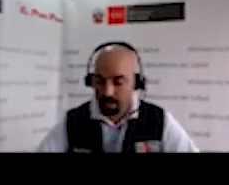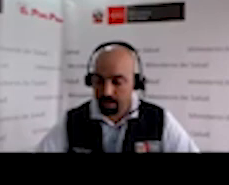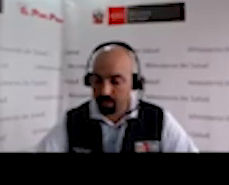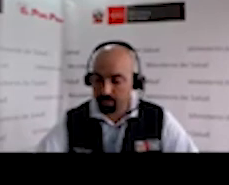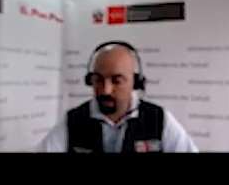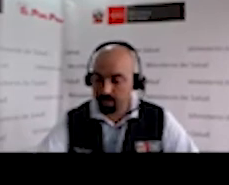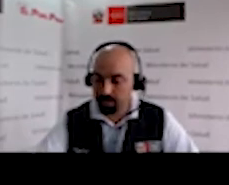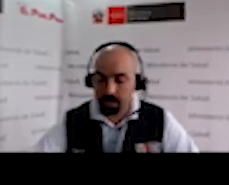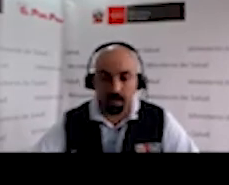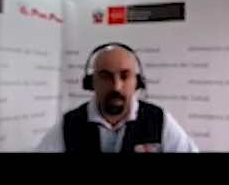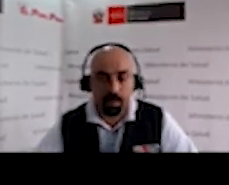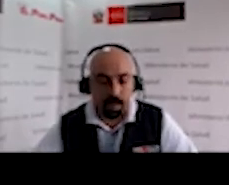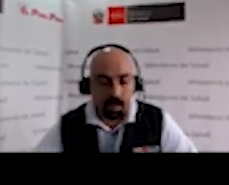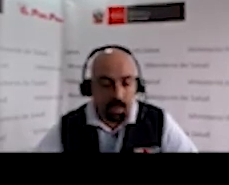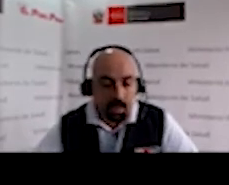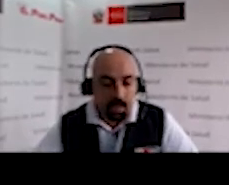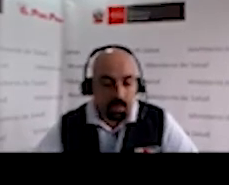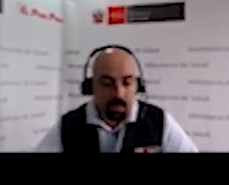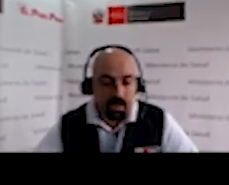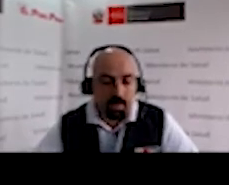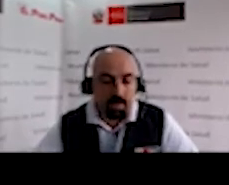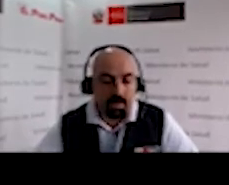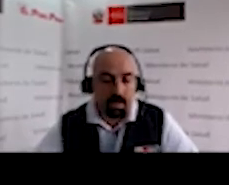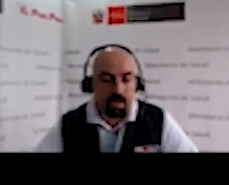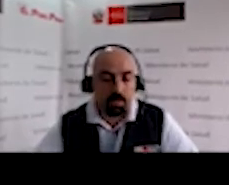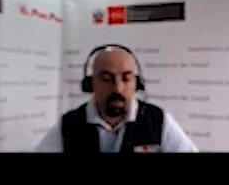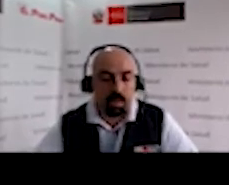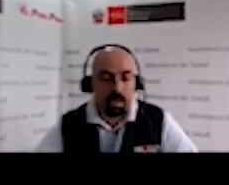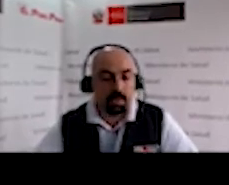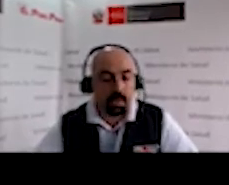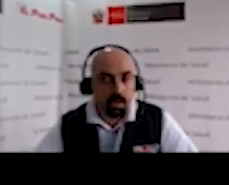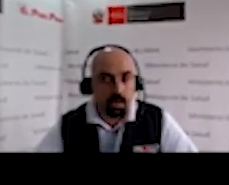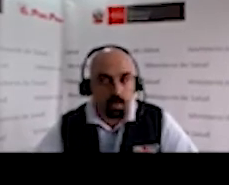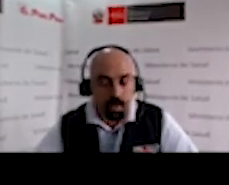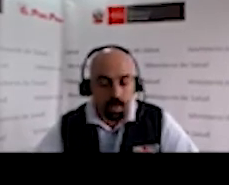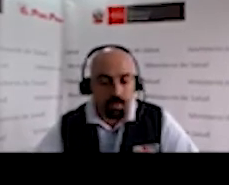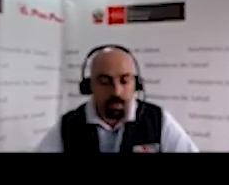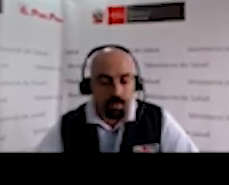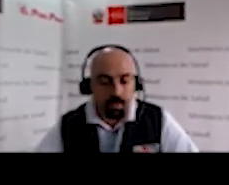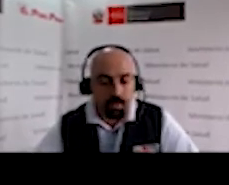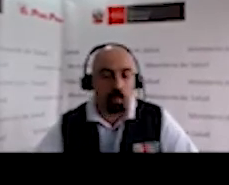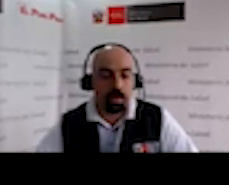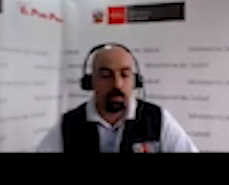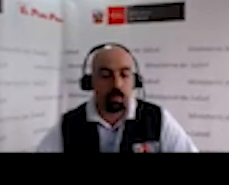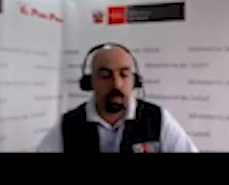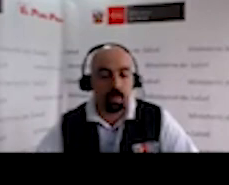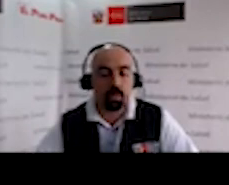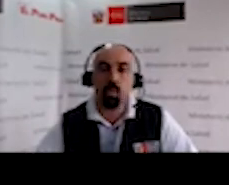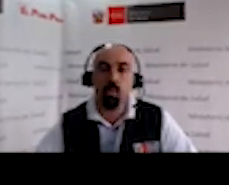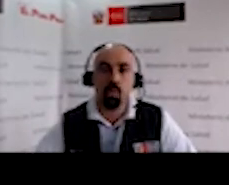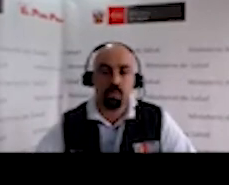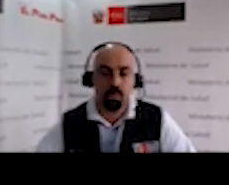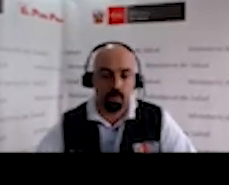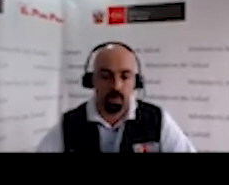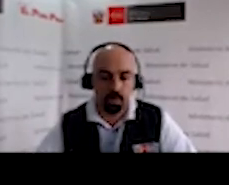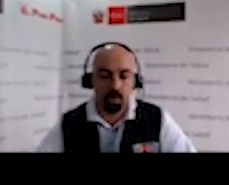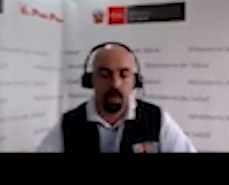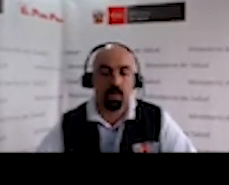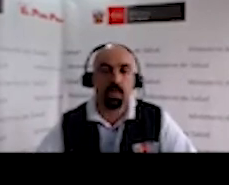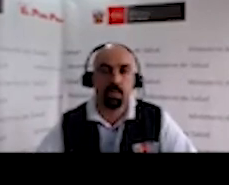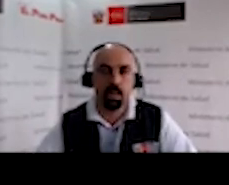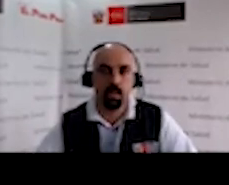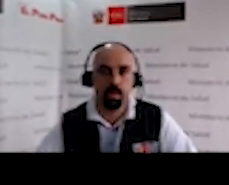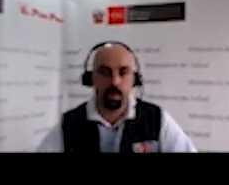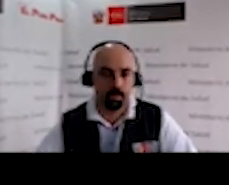a la doctora Silvia Alegre Manrique. Nos dicen, hay pacientes que pueden tener síncope y luego breves movimientos como convulsión luego